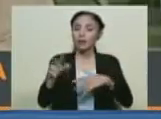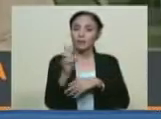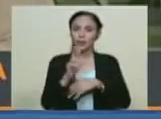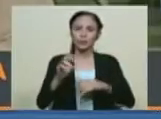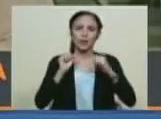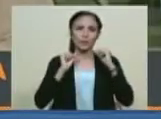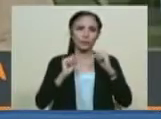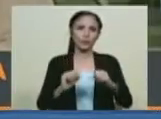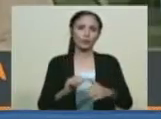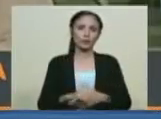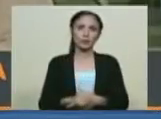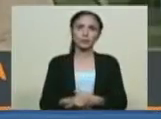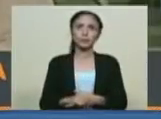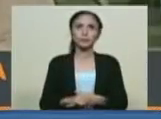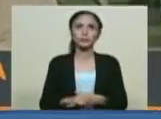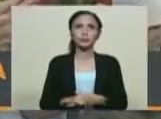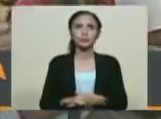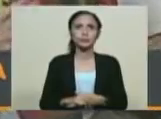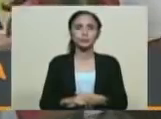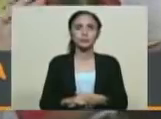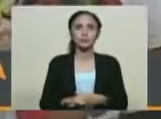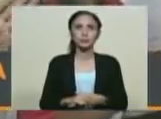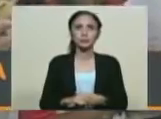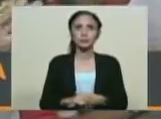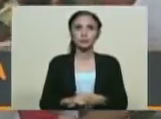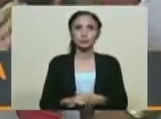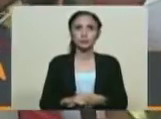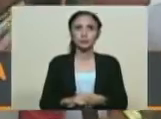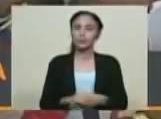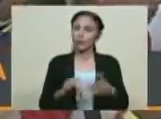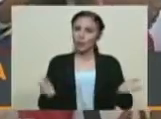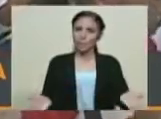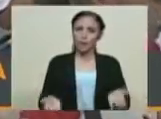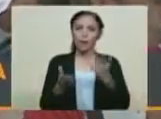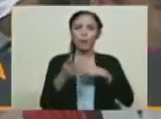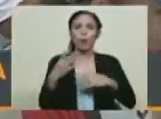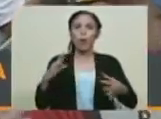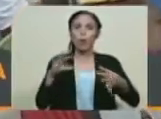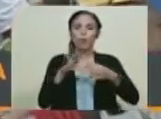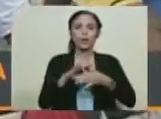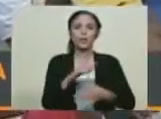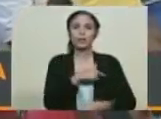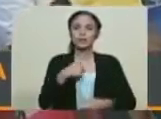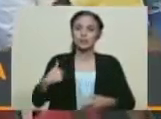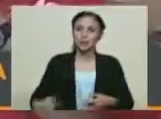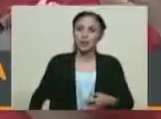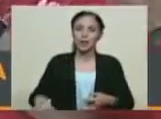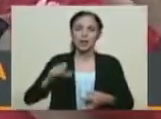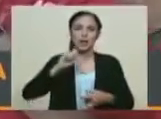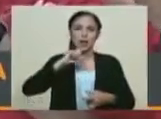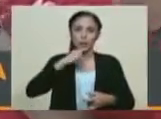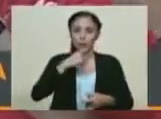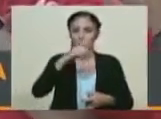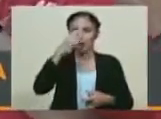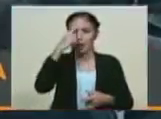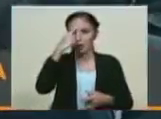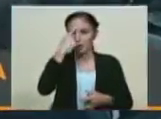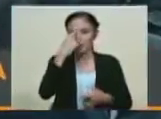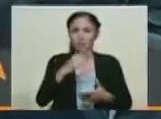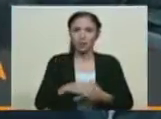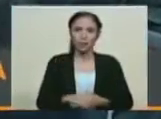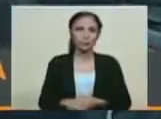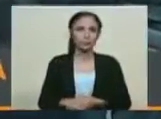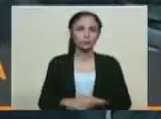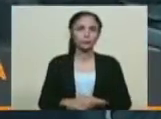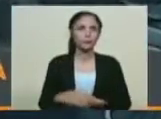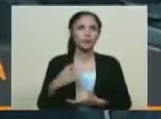a Venezuela no la detiene nadie. Vamos con la China, vamos con Rusia, vamos con la India, vamos con Bielorrusia,